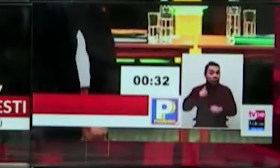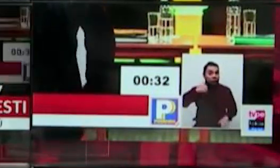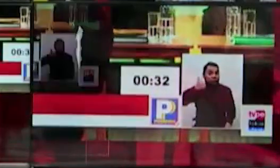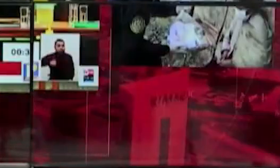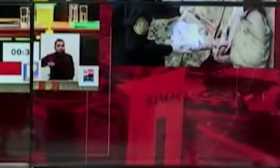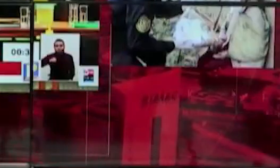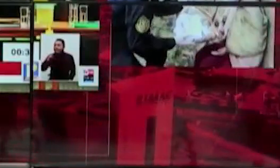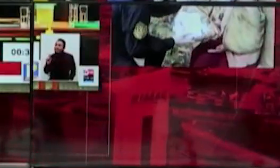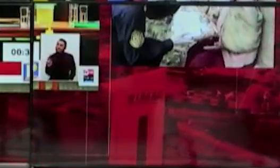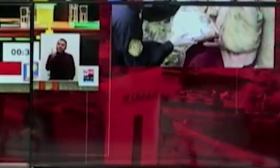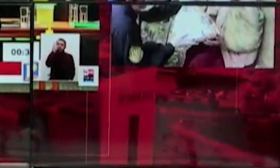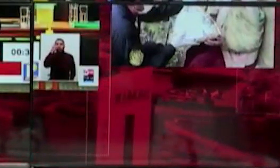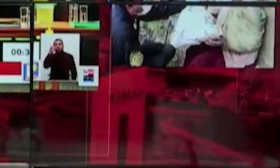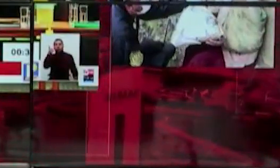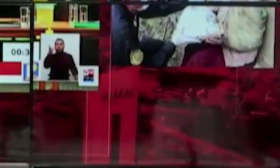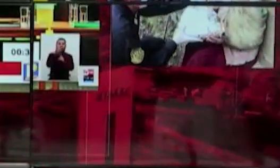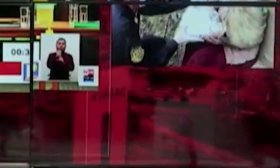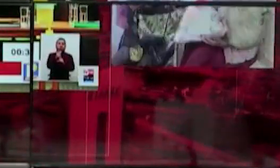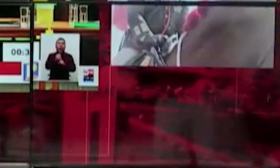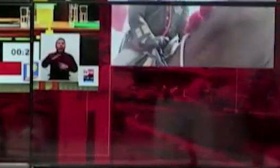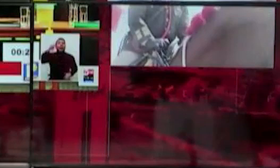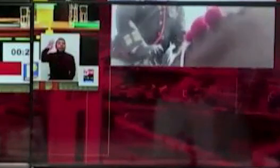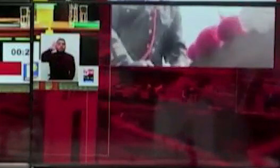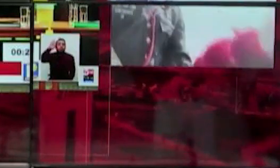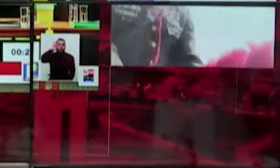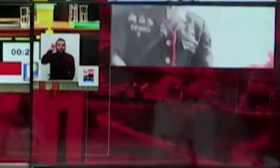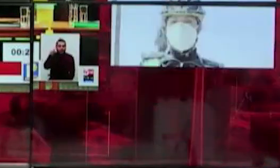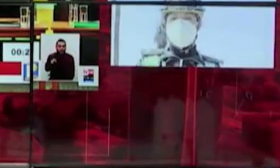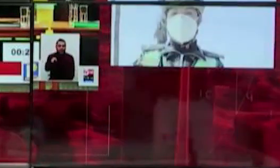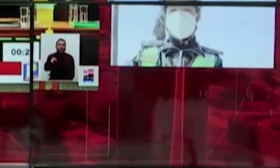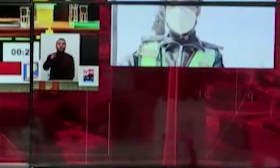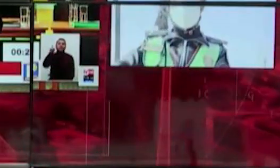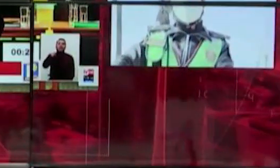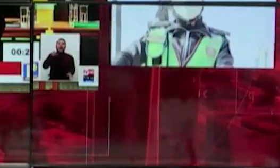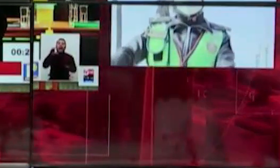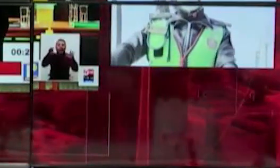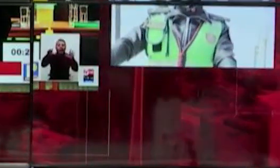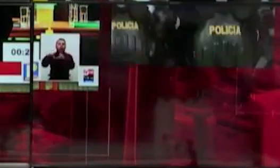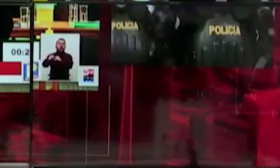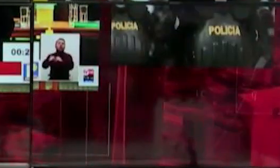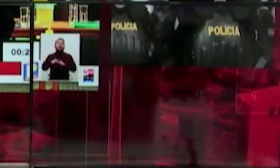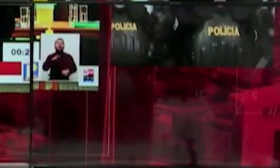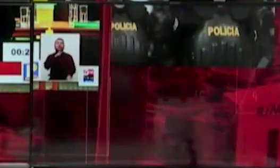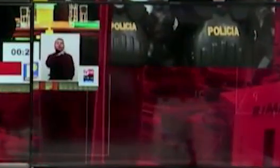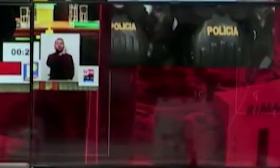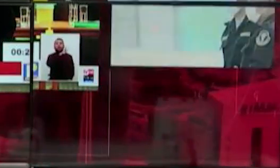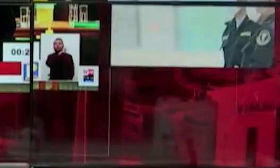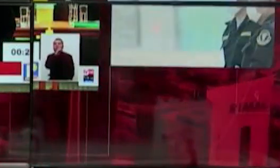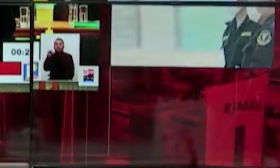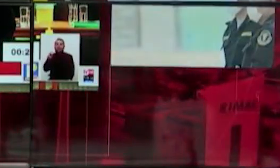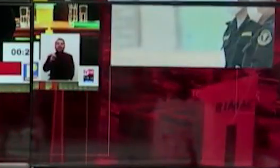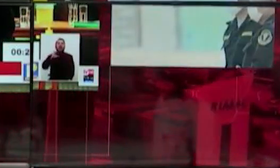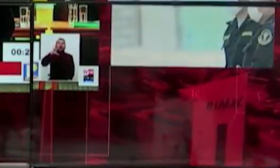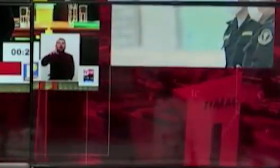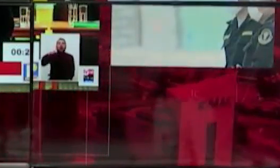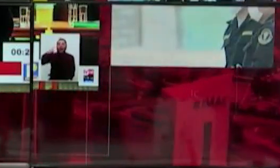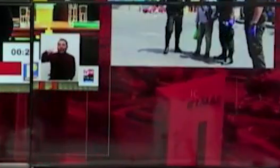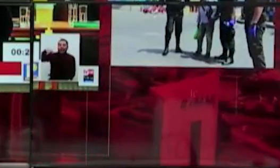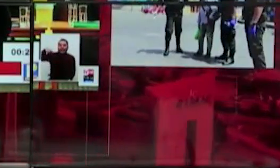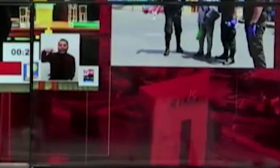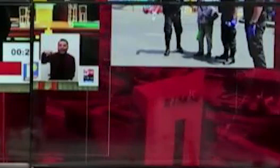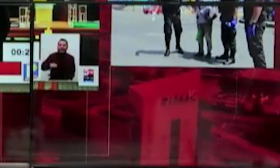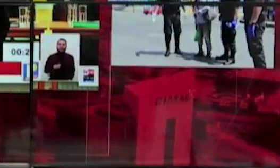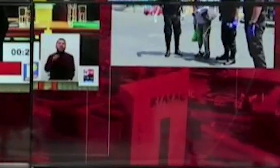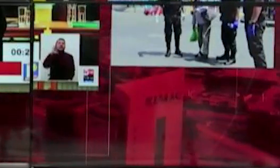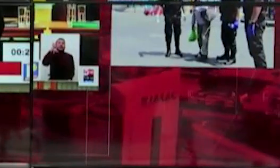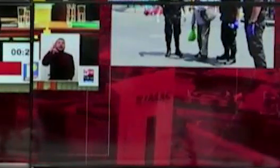debates sirven para ver el talante de los candidatos, no para conocer cuántos microbuses va a haber o cuántos presos, Urresti